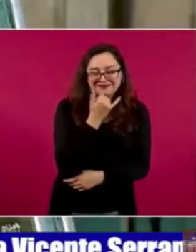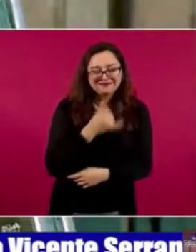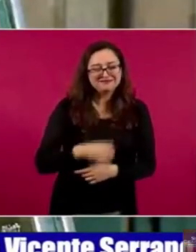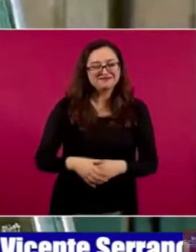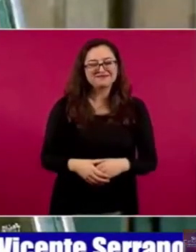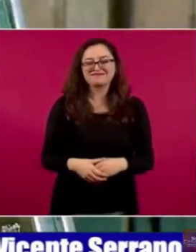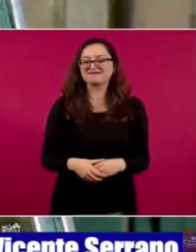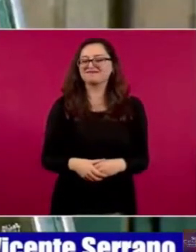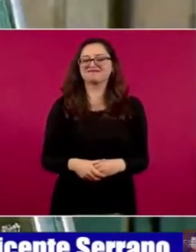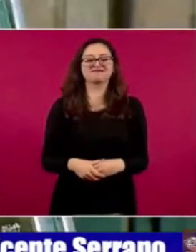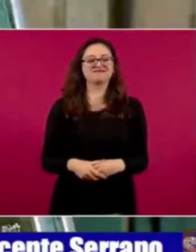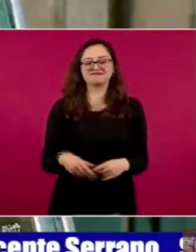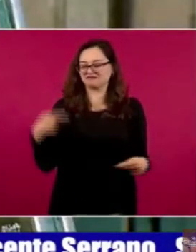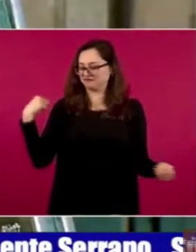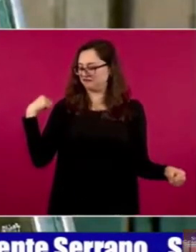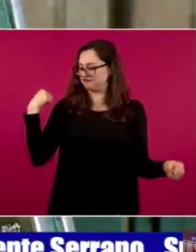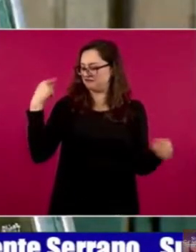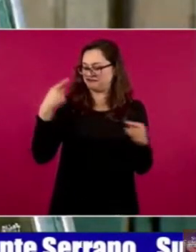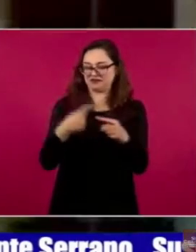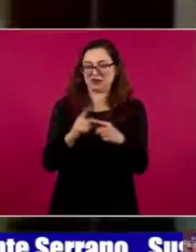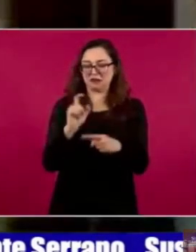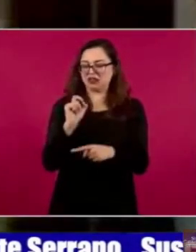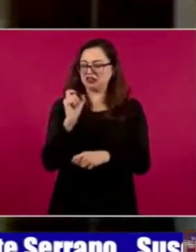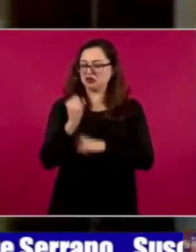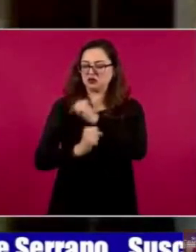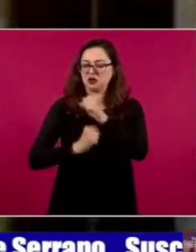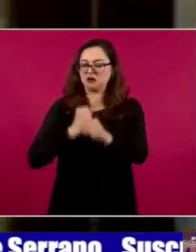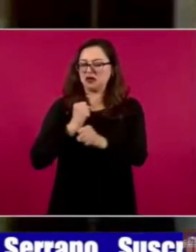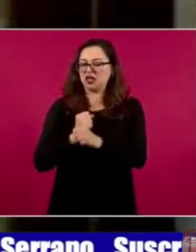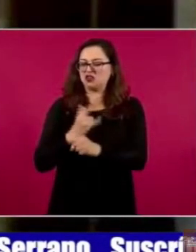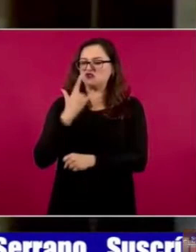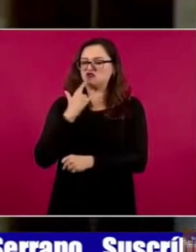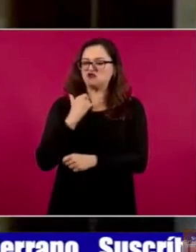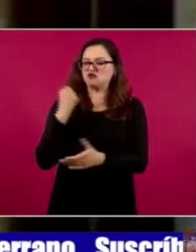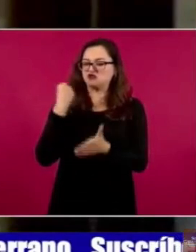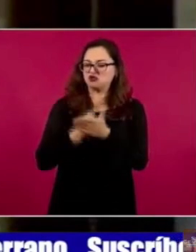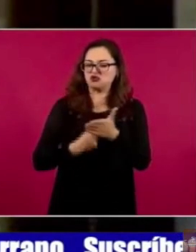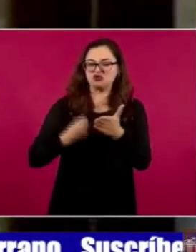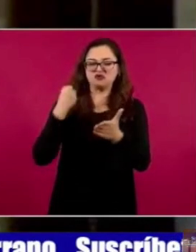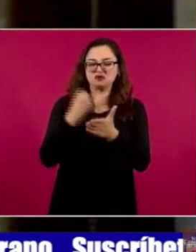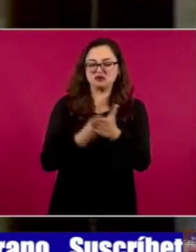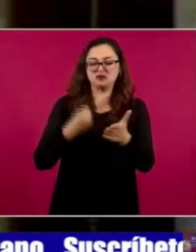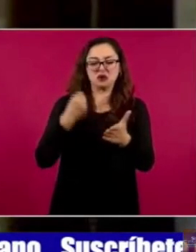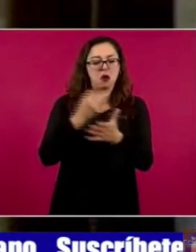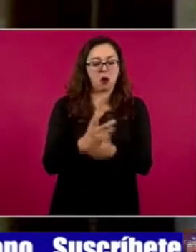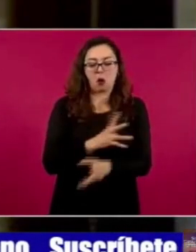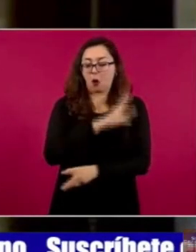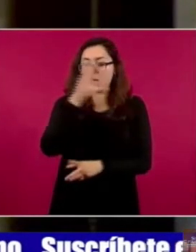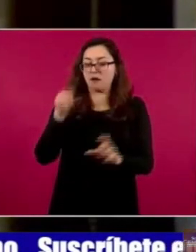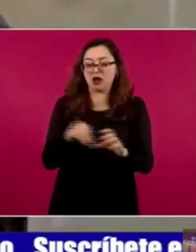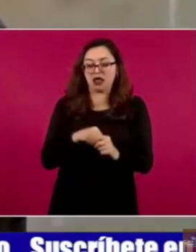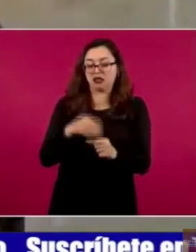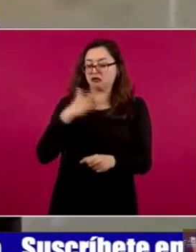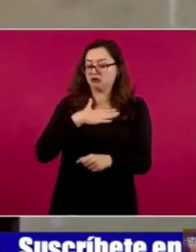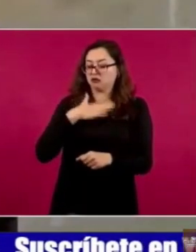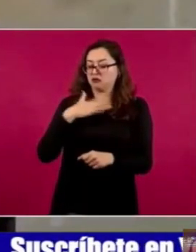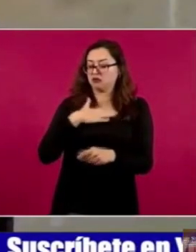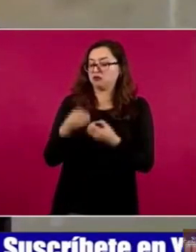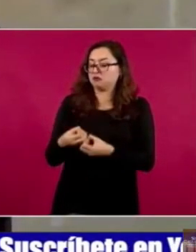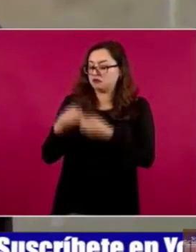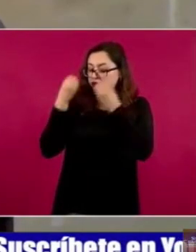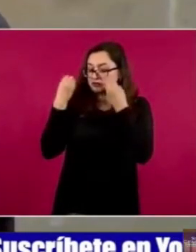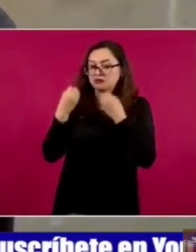En mis 29 años de lucha por la libertad lo he perdido todo y toda